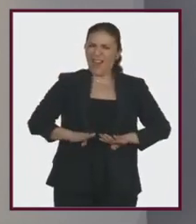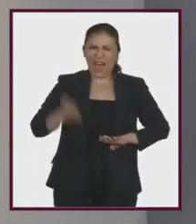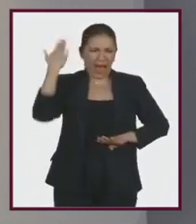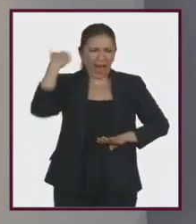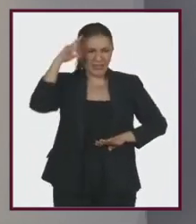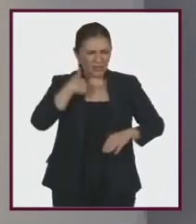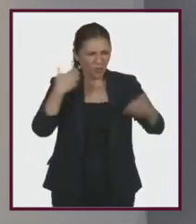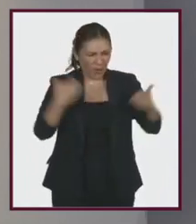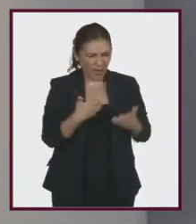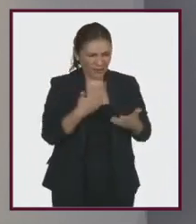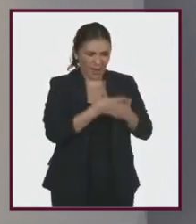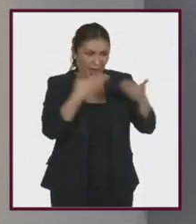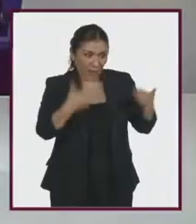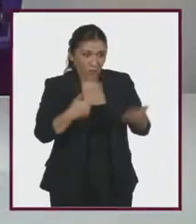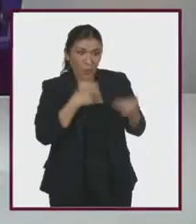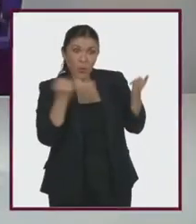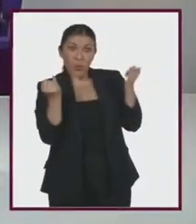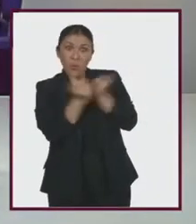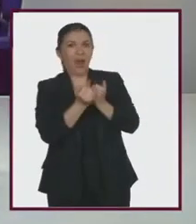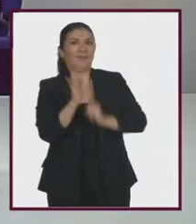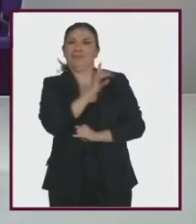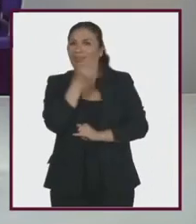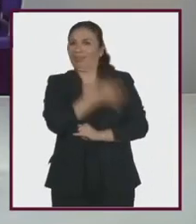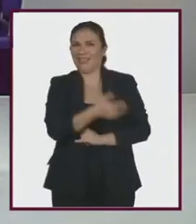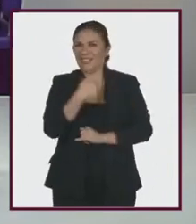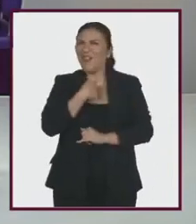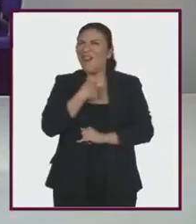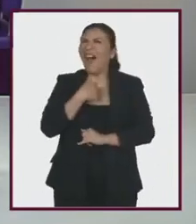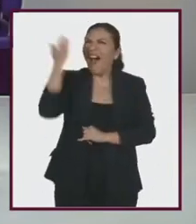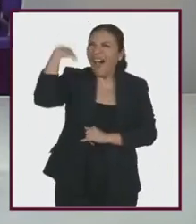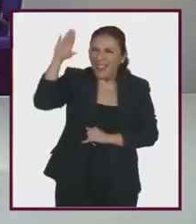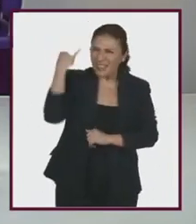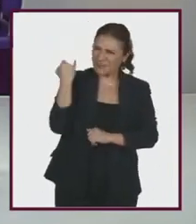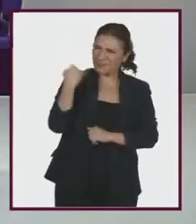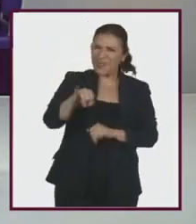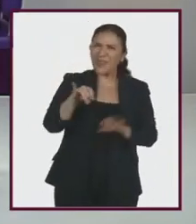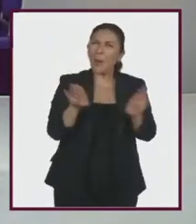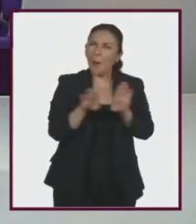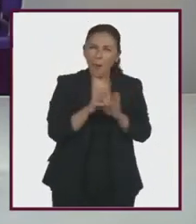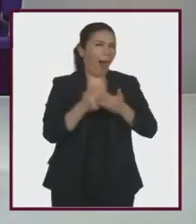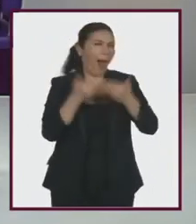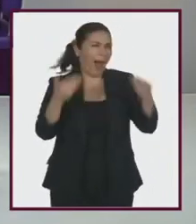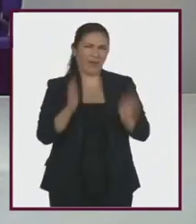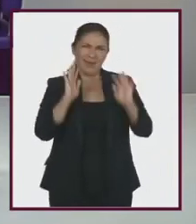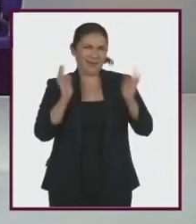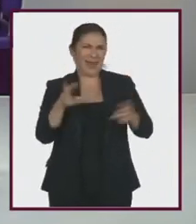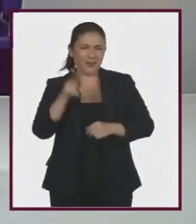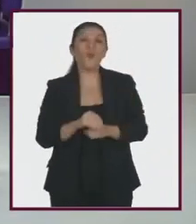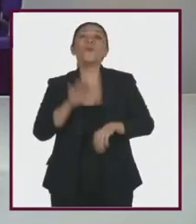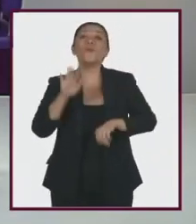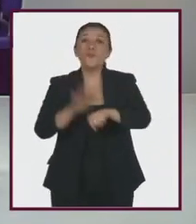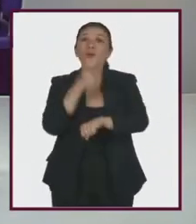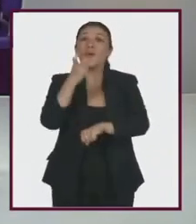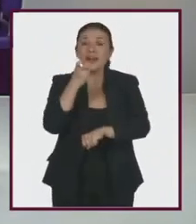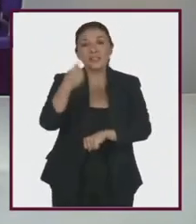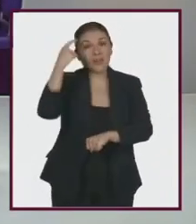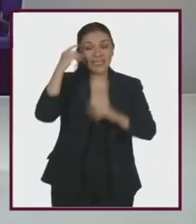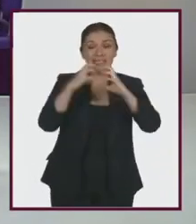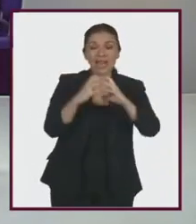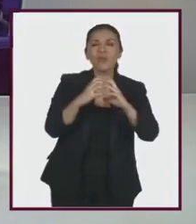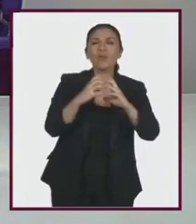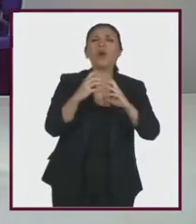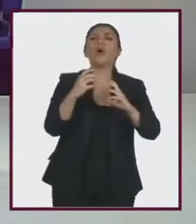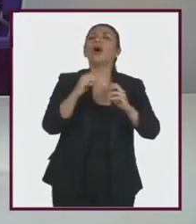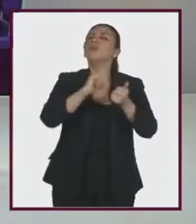no las tendríamos ahora. Y podemos decir, ay, ¿cómo me atreví? Pero es justo por eso, porque la corteza, el cerebro se termina de